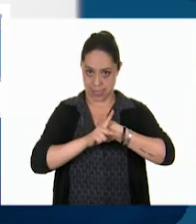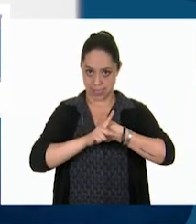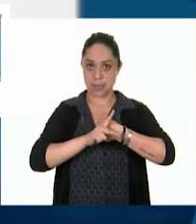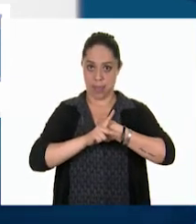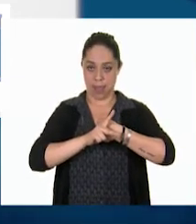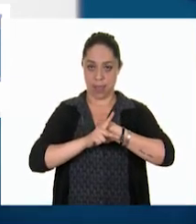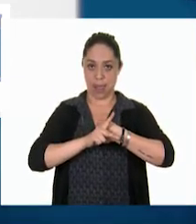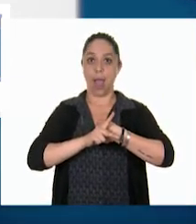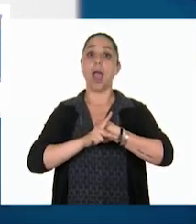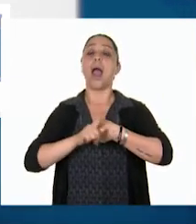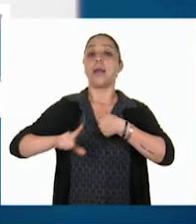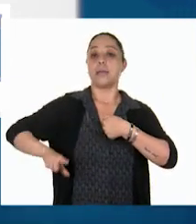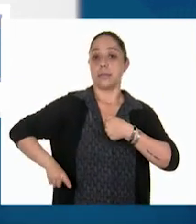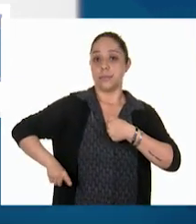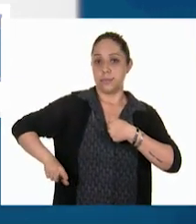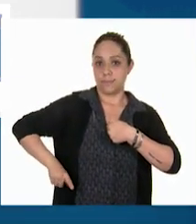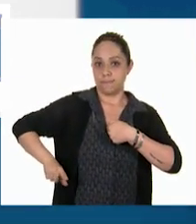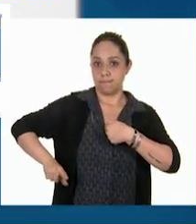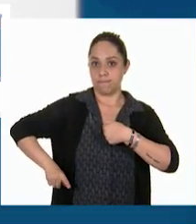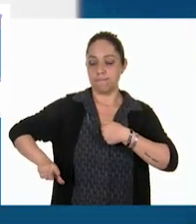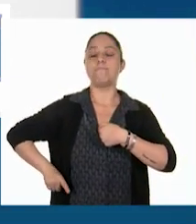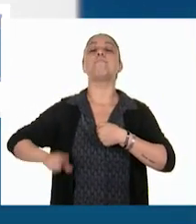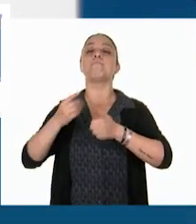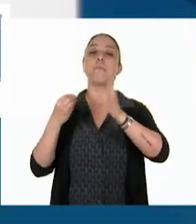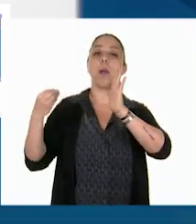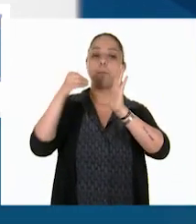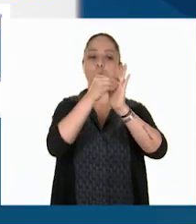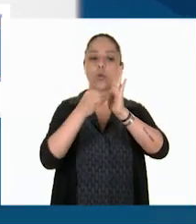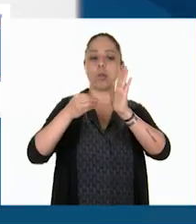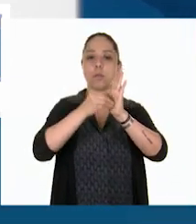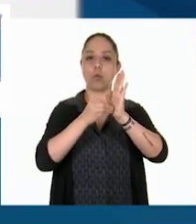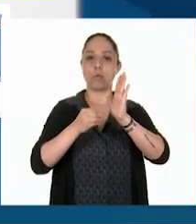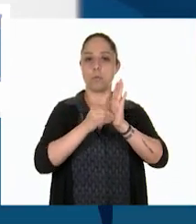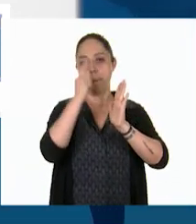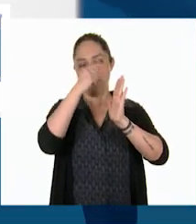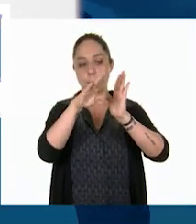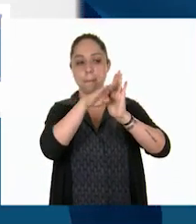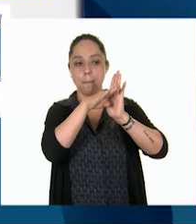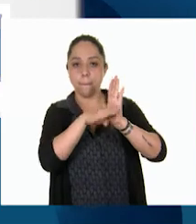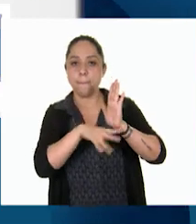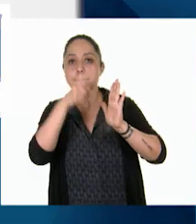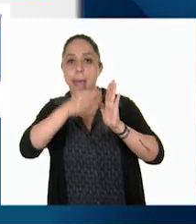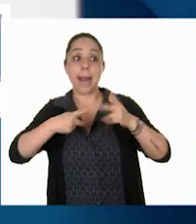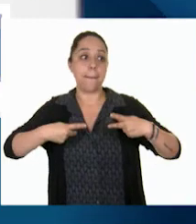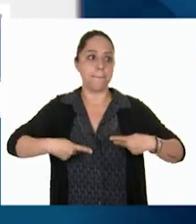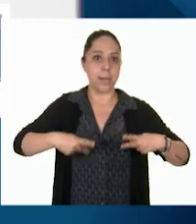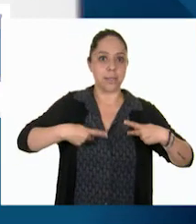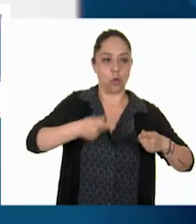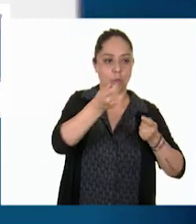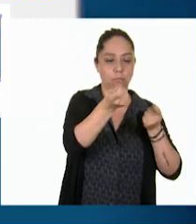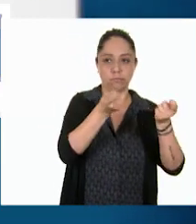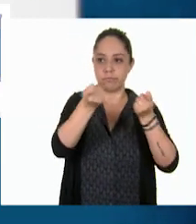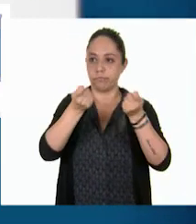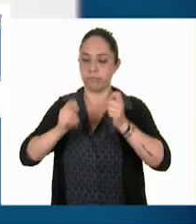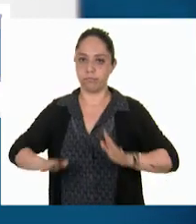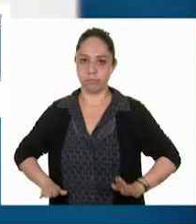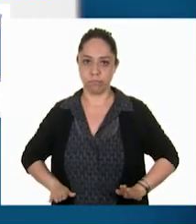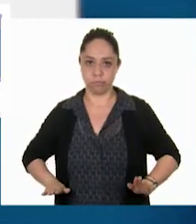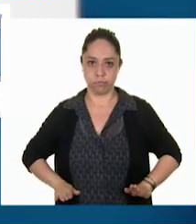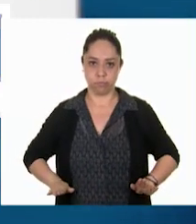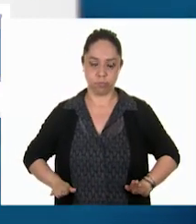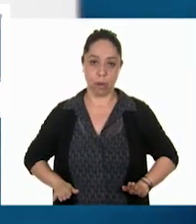establecen para regular la conducta de las personas en la sociedad. Dichas conductas serán